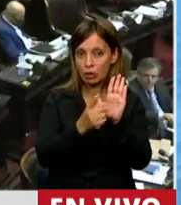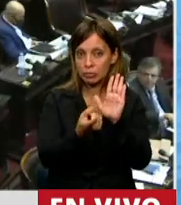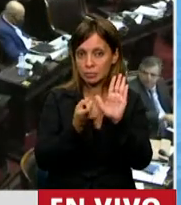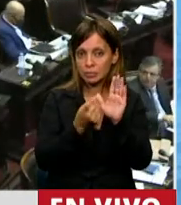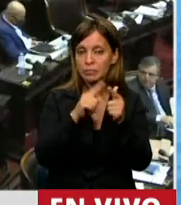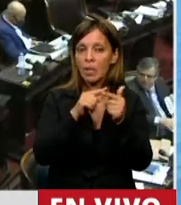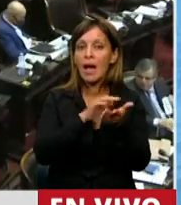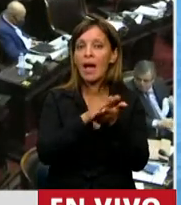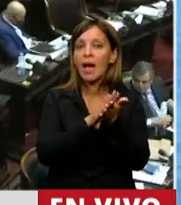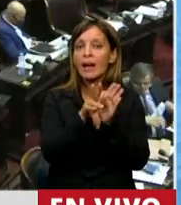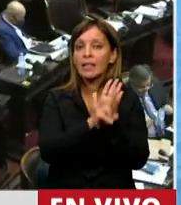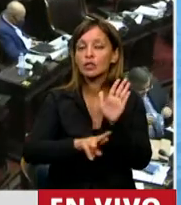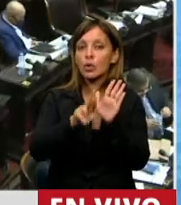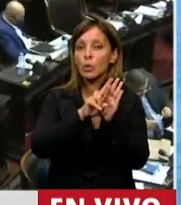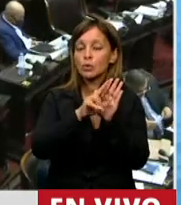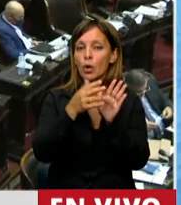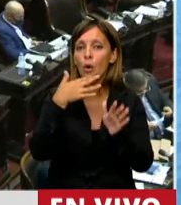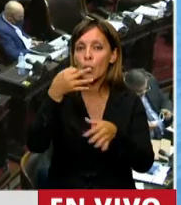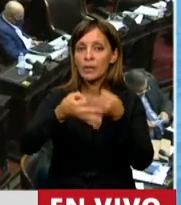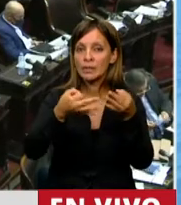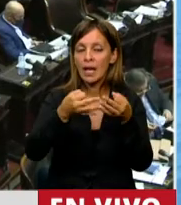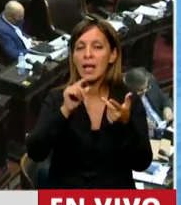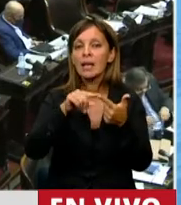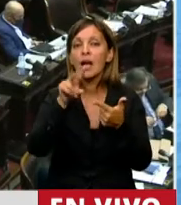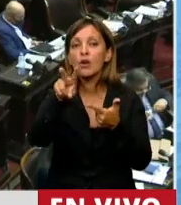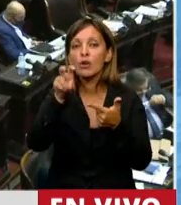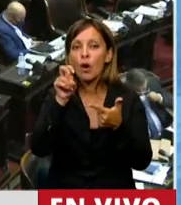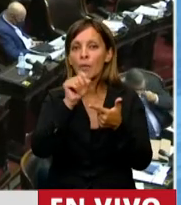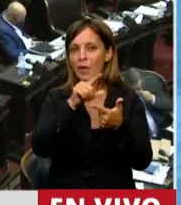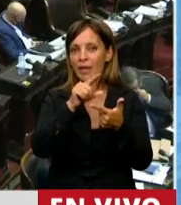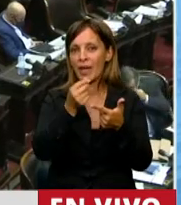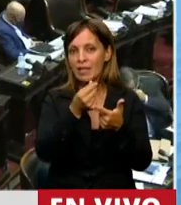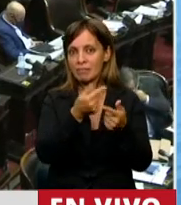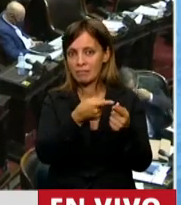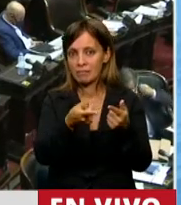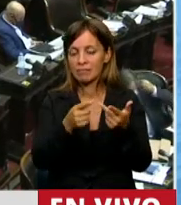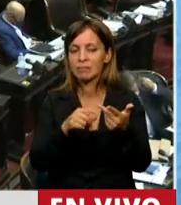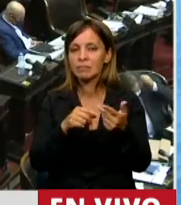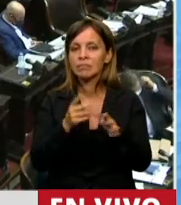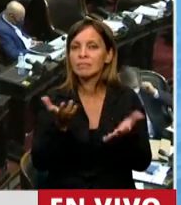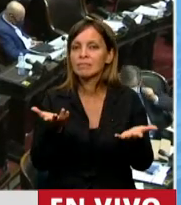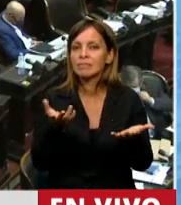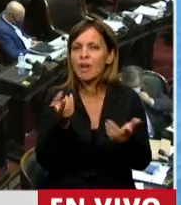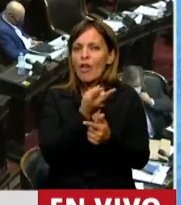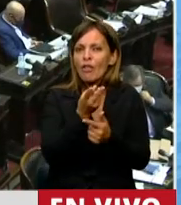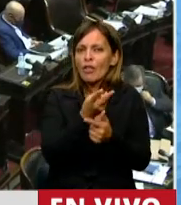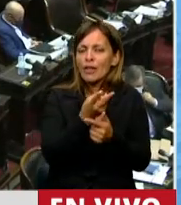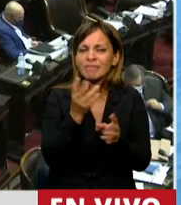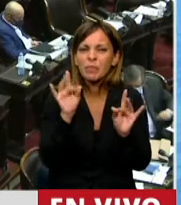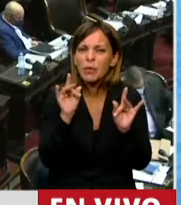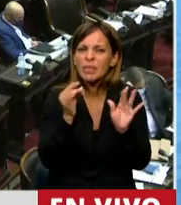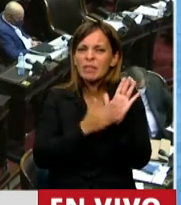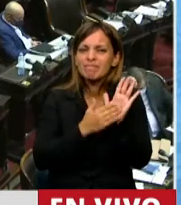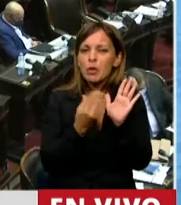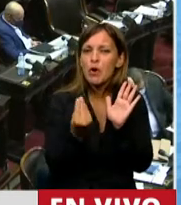resolución judicial que establezca el resarcimiento y cobro de percepción de las sumas, que difícilmente se puedan verificar en